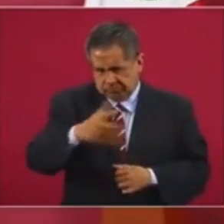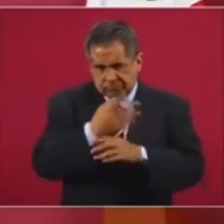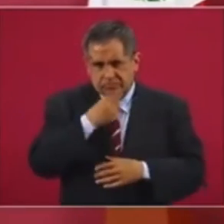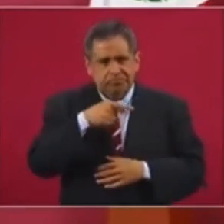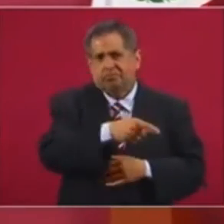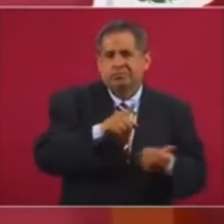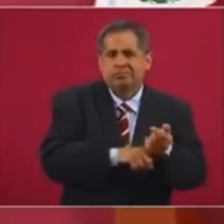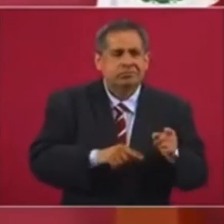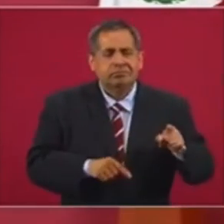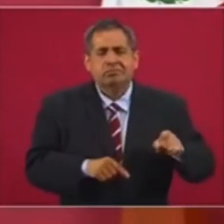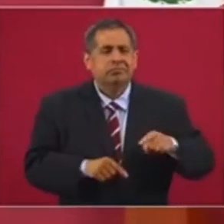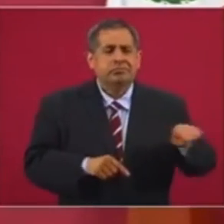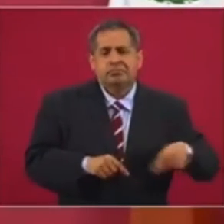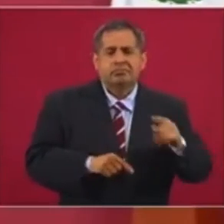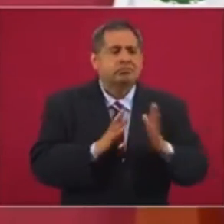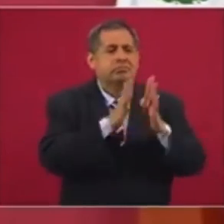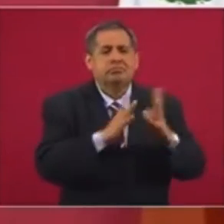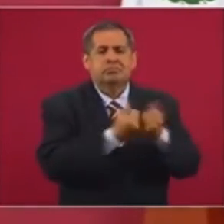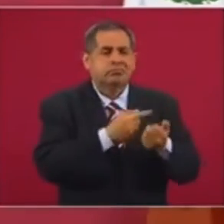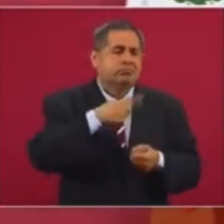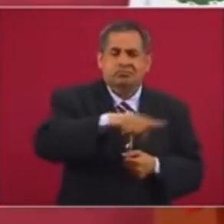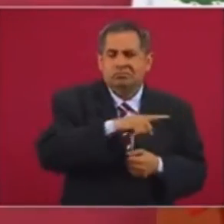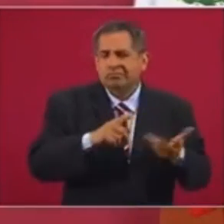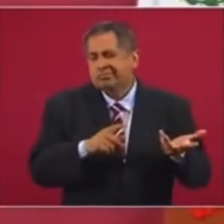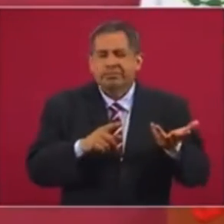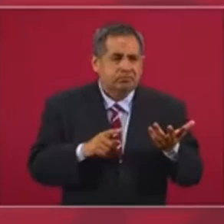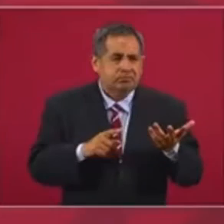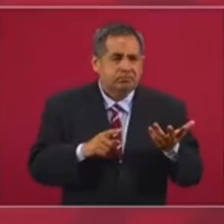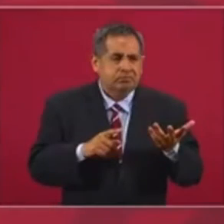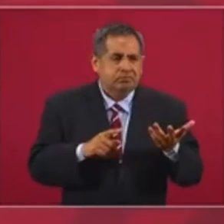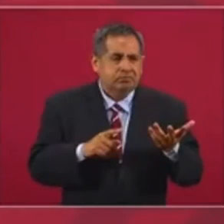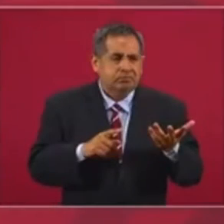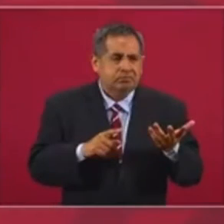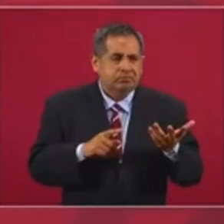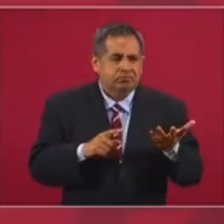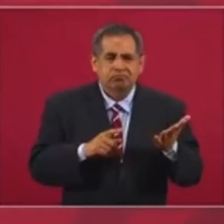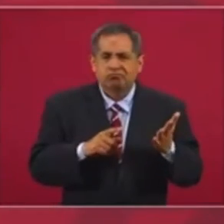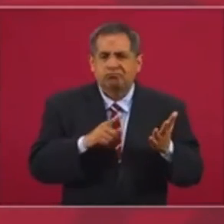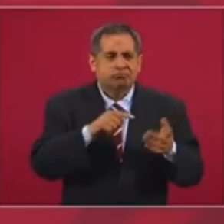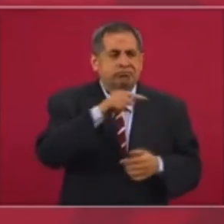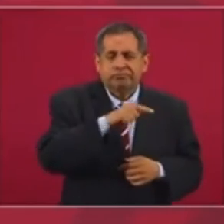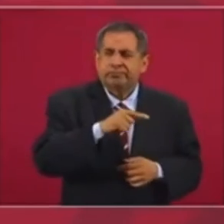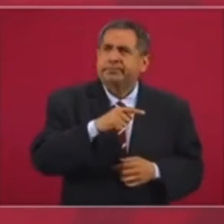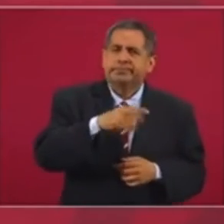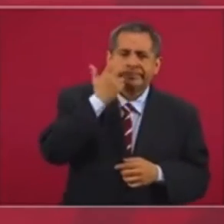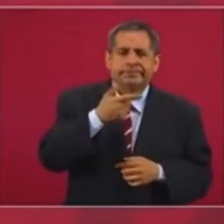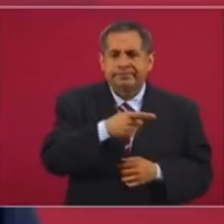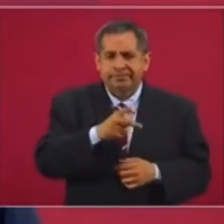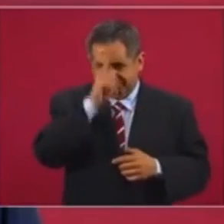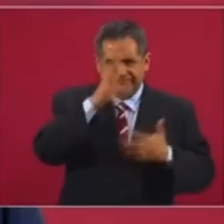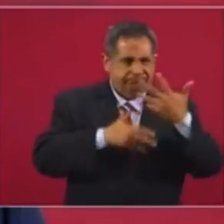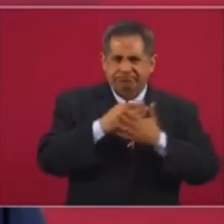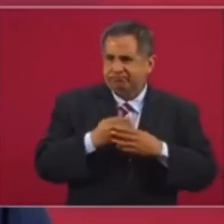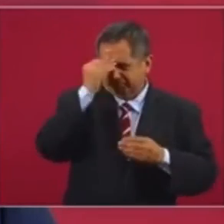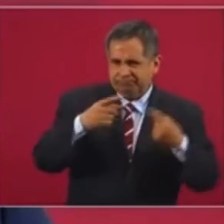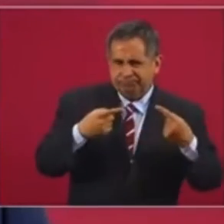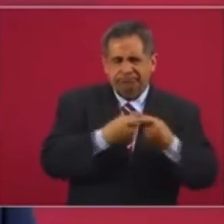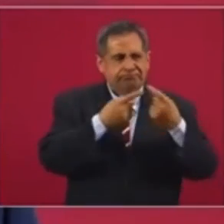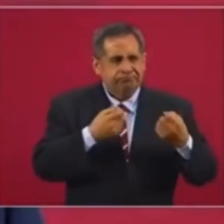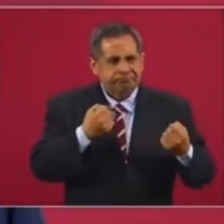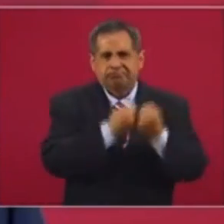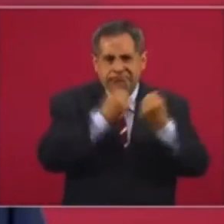mencionas, hasta con la participación de gentes que está buscando que haya violencia o